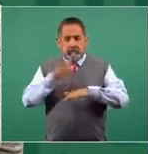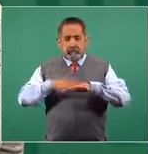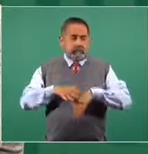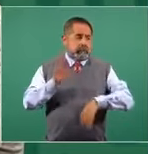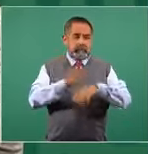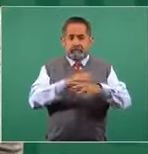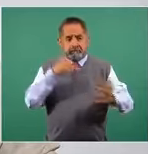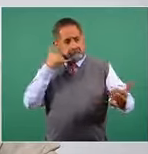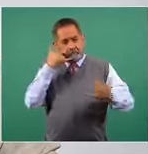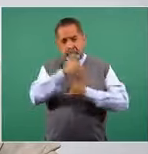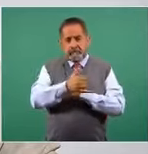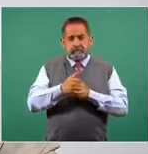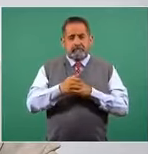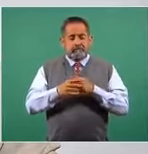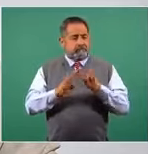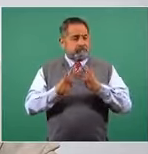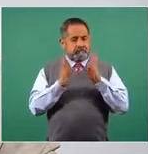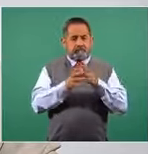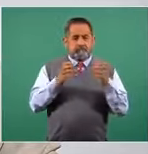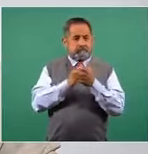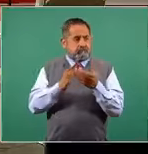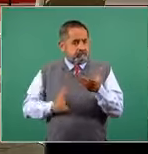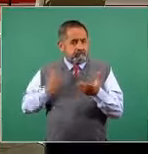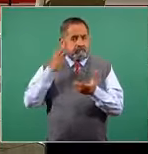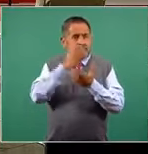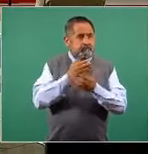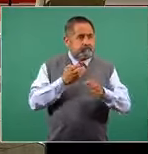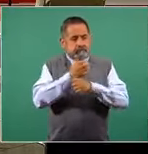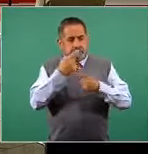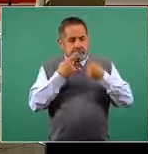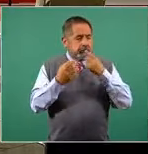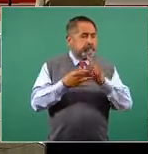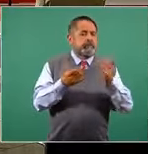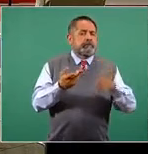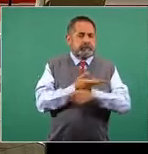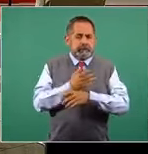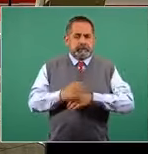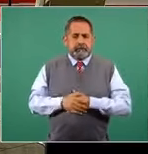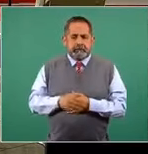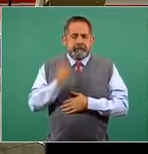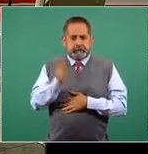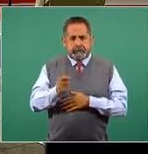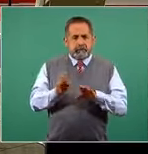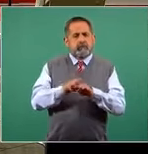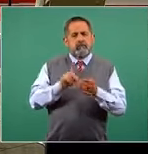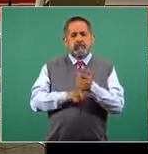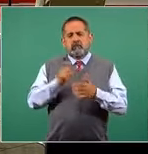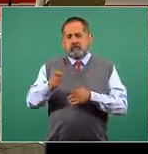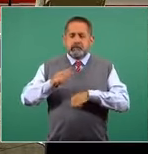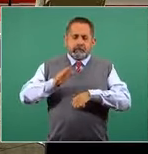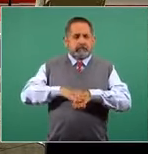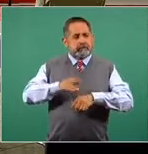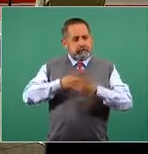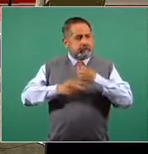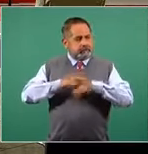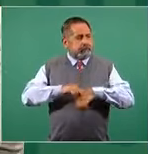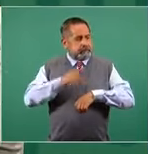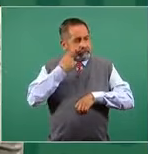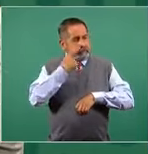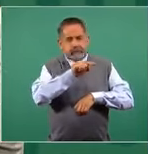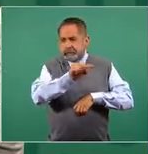ocasiones inclusive tenemos reuniones en donde visitamos a las entidades federativas, sobre todo cuando obviamente más indicadores empiezan